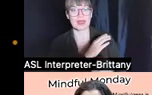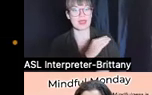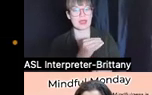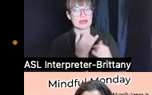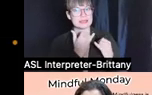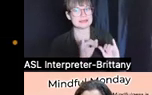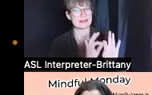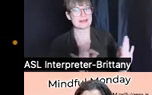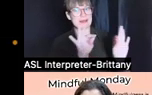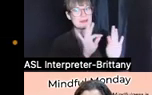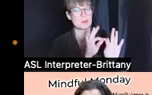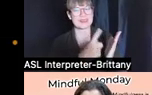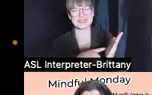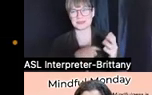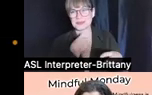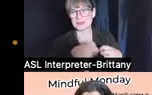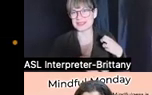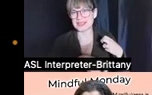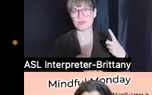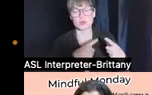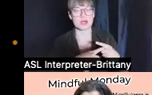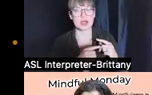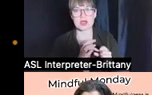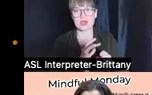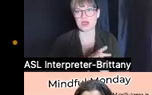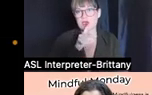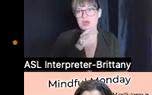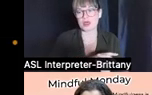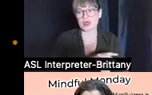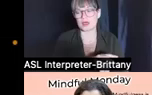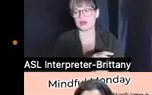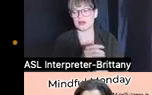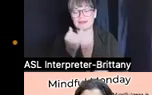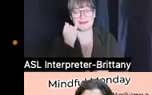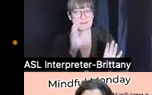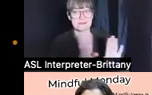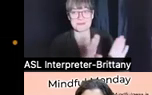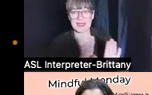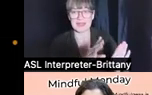que uno les está pidiendo. Y es difícil cuando estamos...